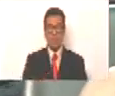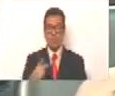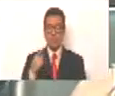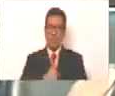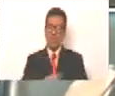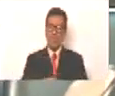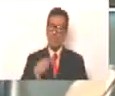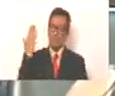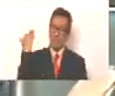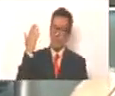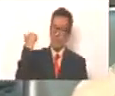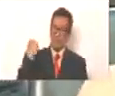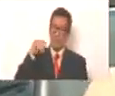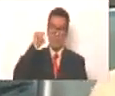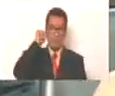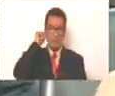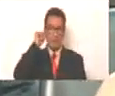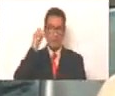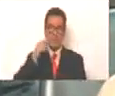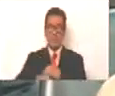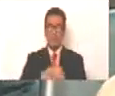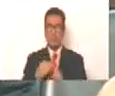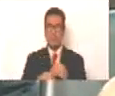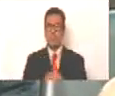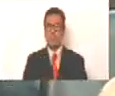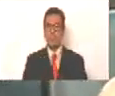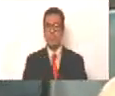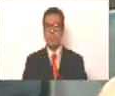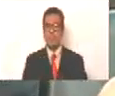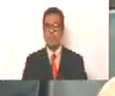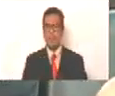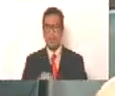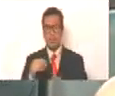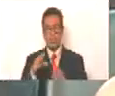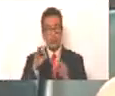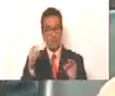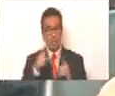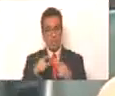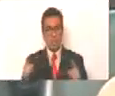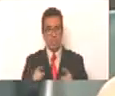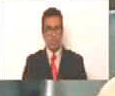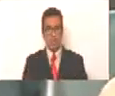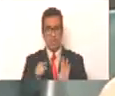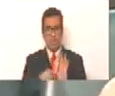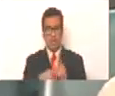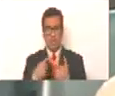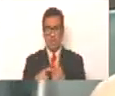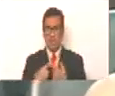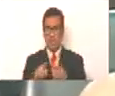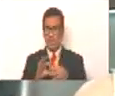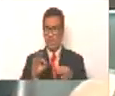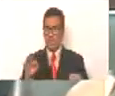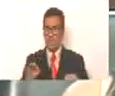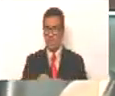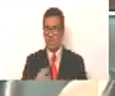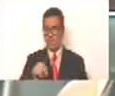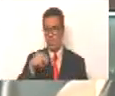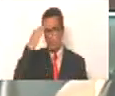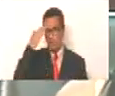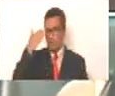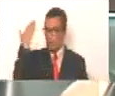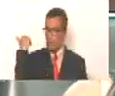mujeres hemos sido objeto de muchos estereotipos tendientes a diferenciarnos, pero no debemos olvidar que Dios